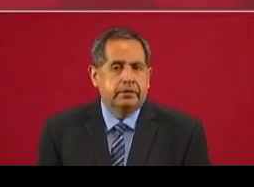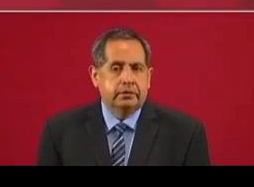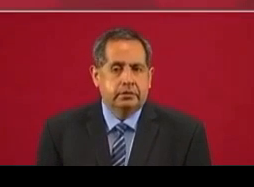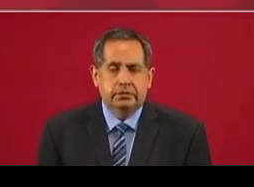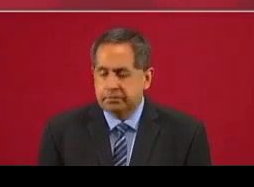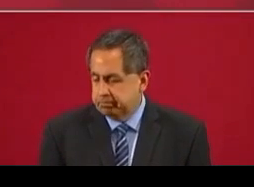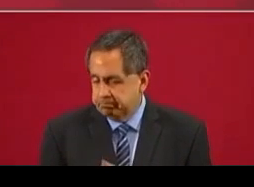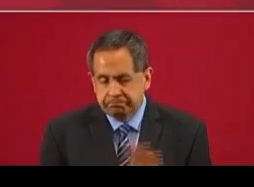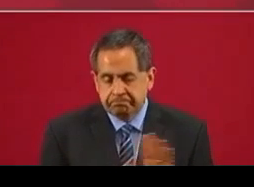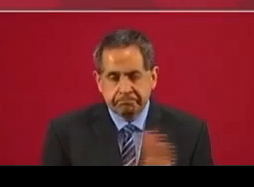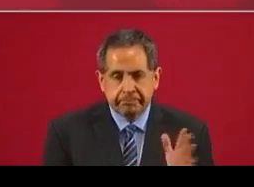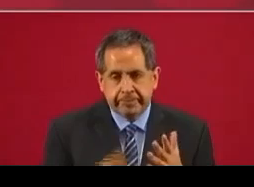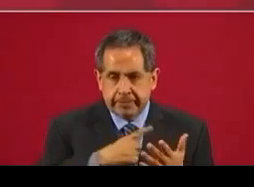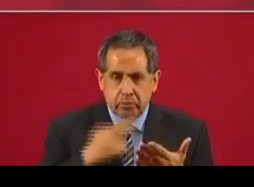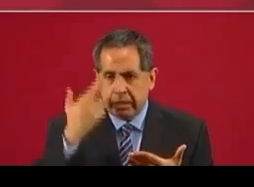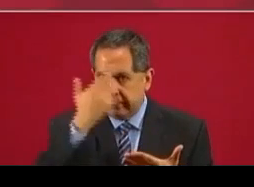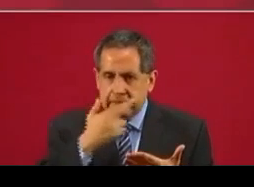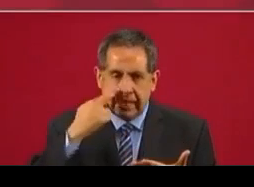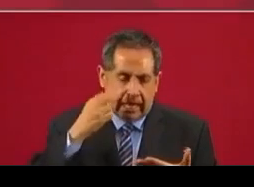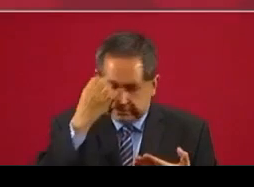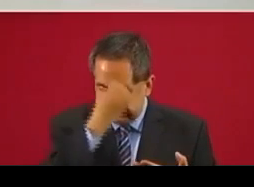se tiene que revisar